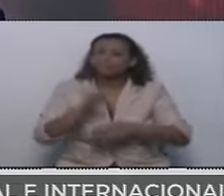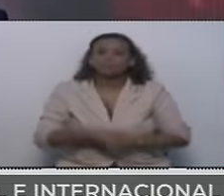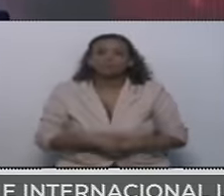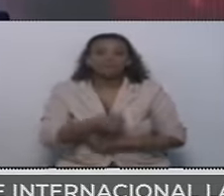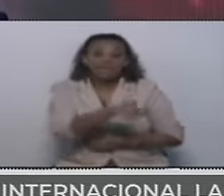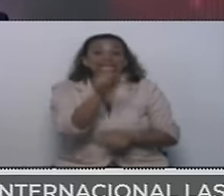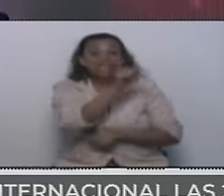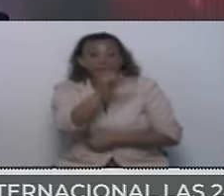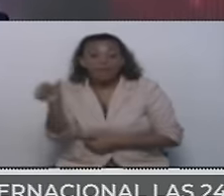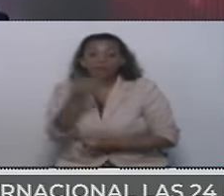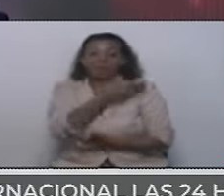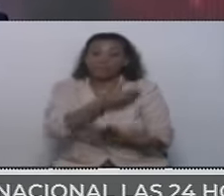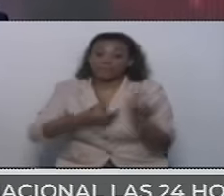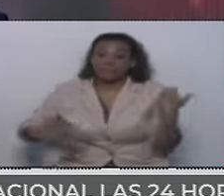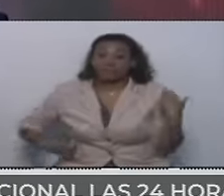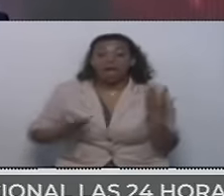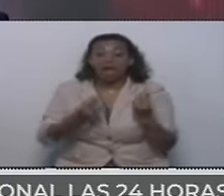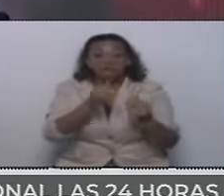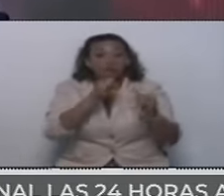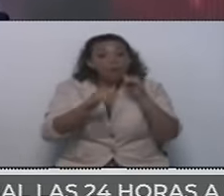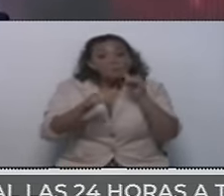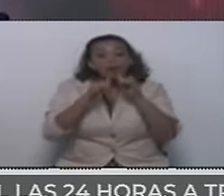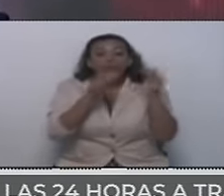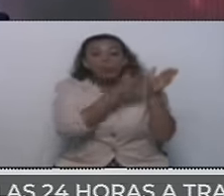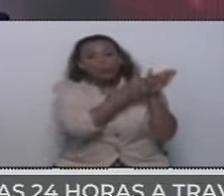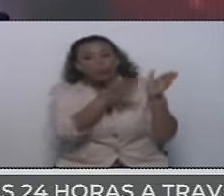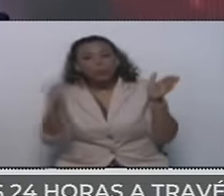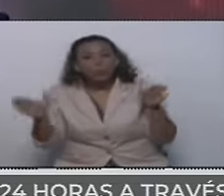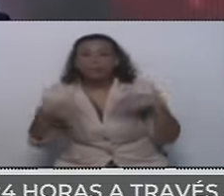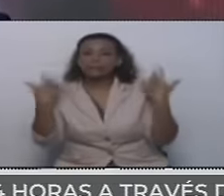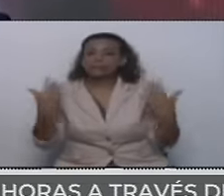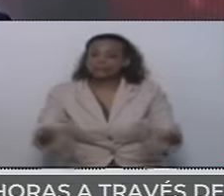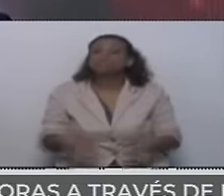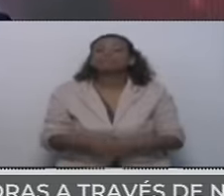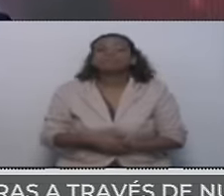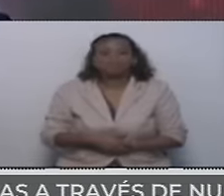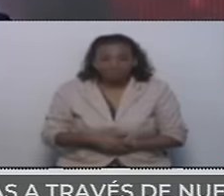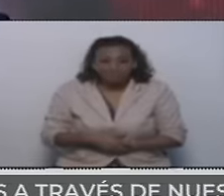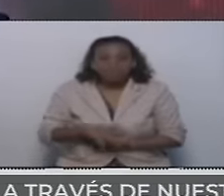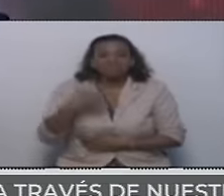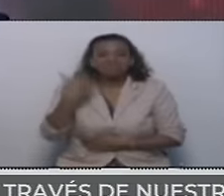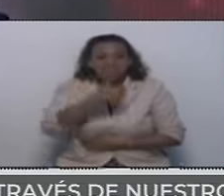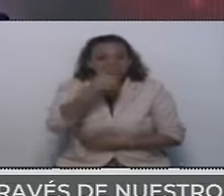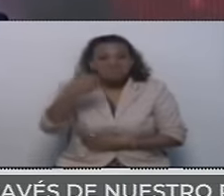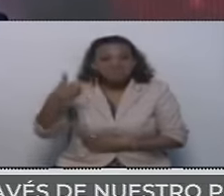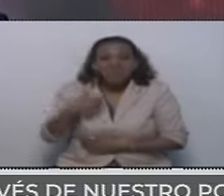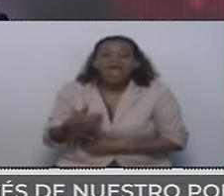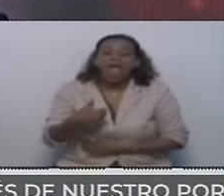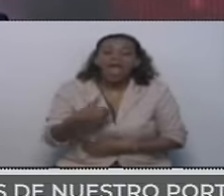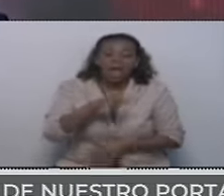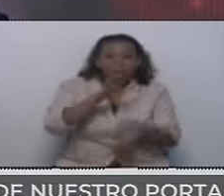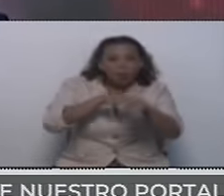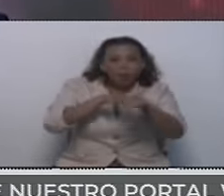esta semana presidencial, bueno, también tuvimos un acto recordando a nuestro